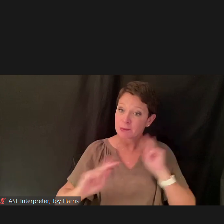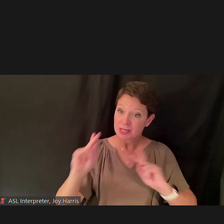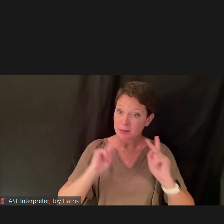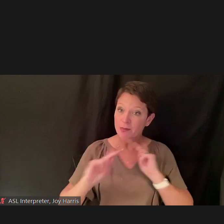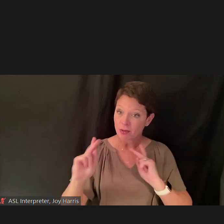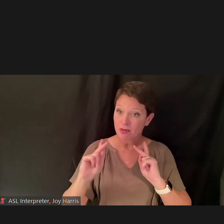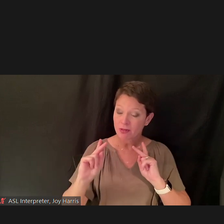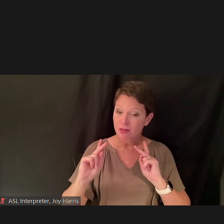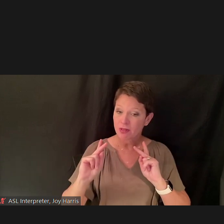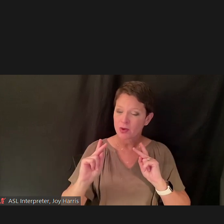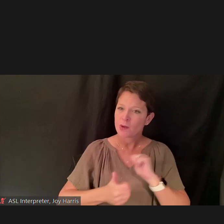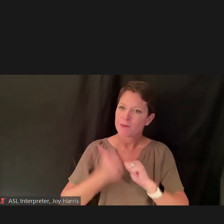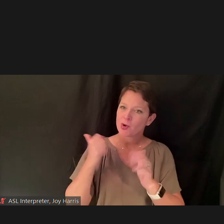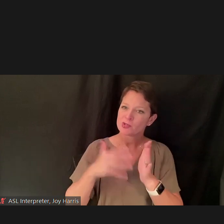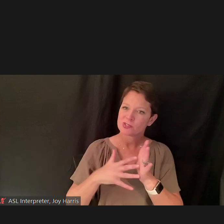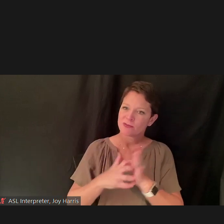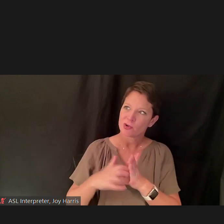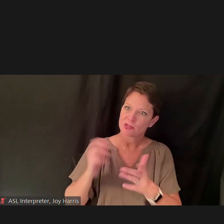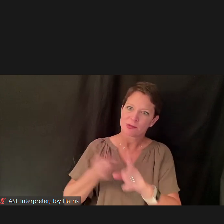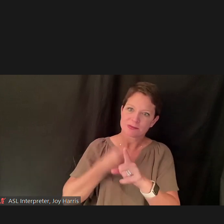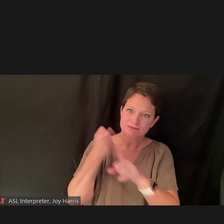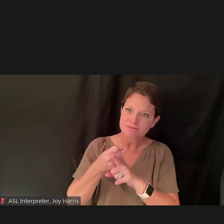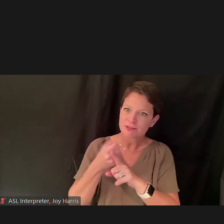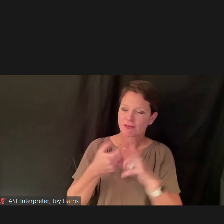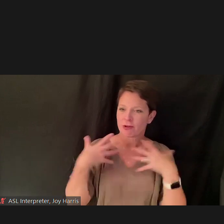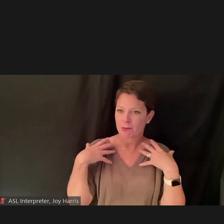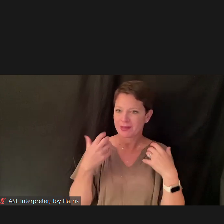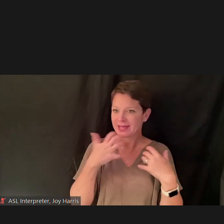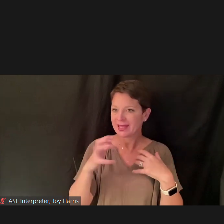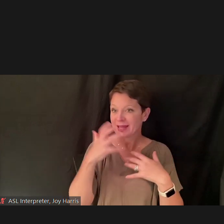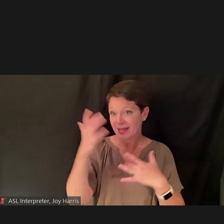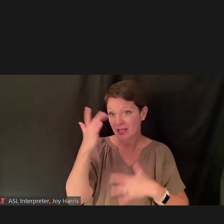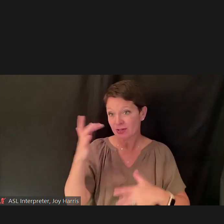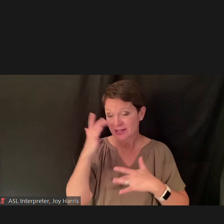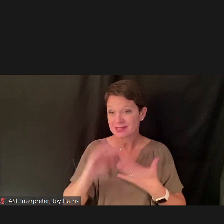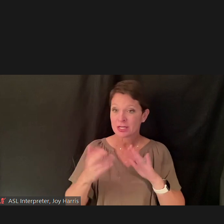el calor es extremo para proteger a los ciudadanos.